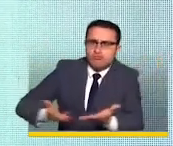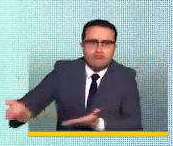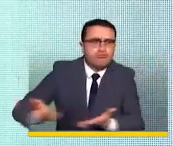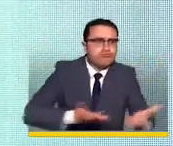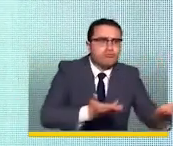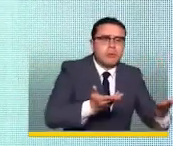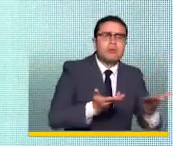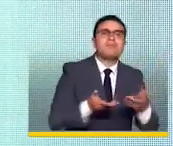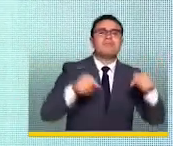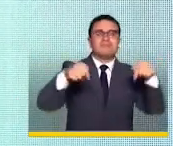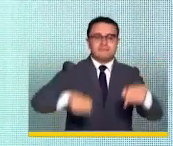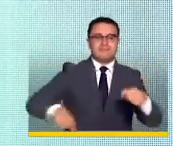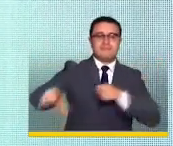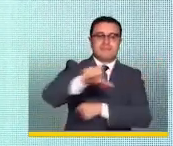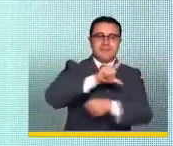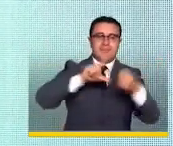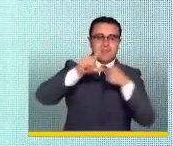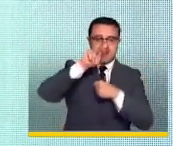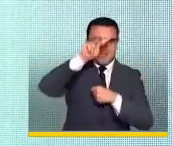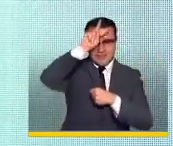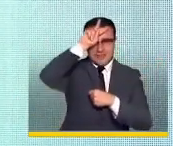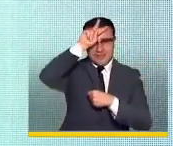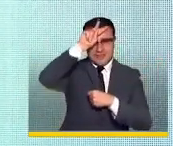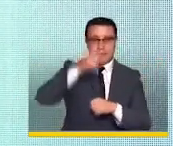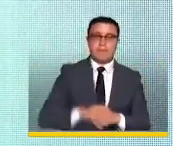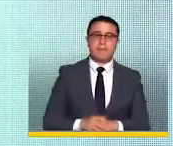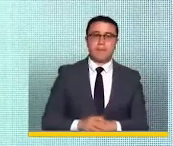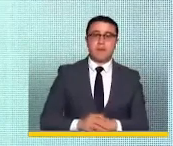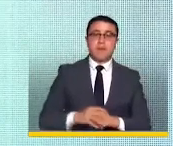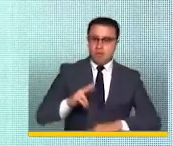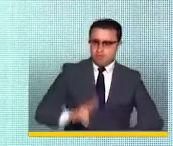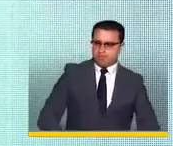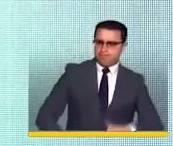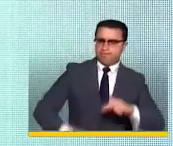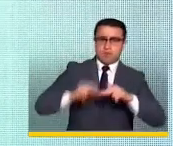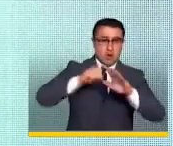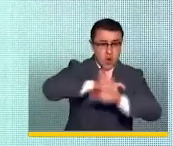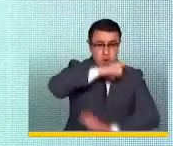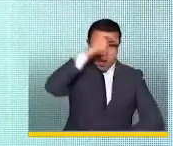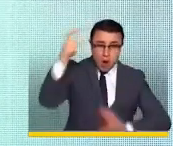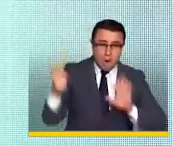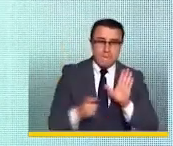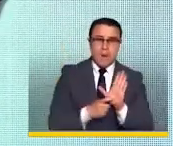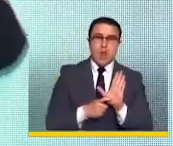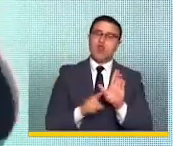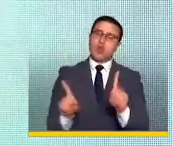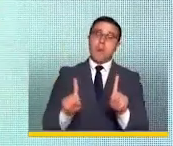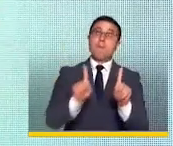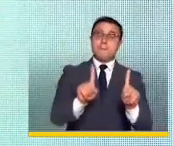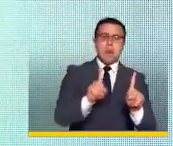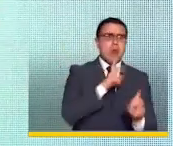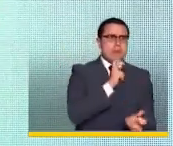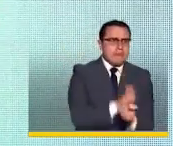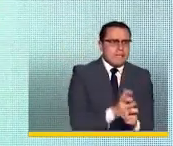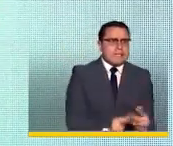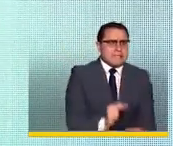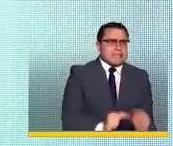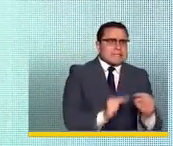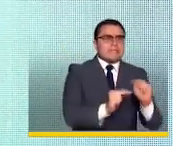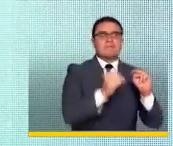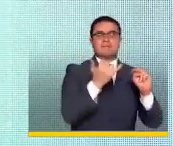en la localidad de Kennedy. La construcción dura ya terminó, ya es una